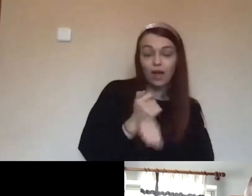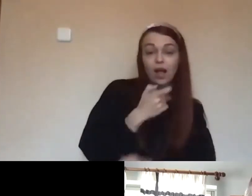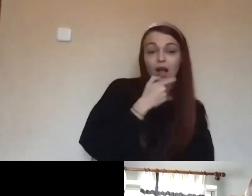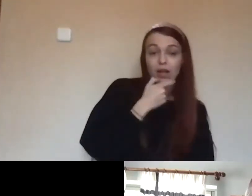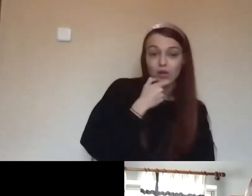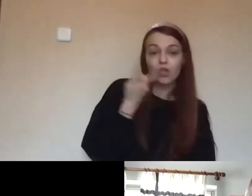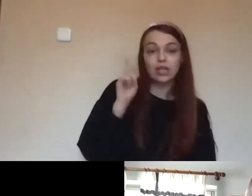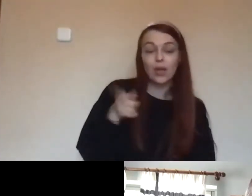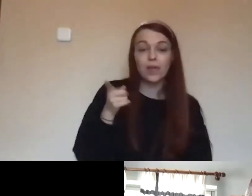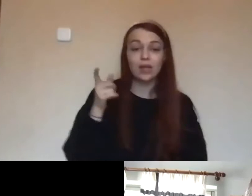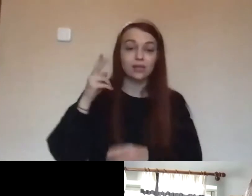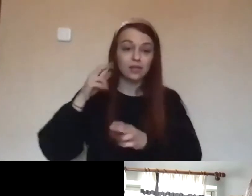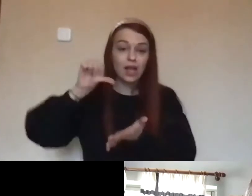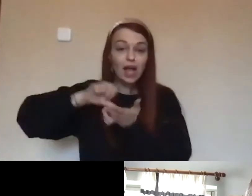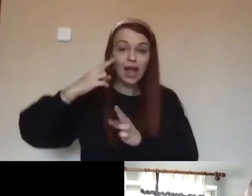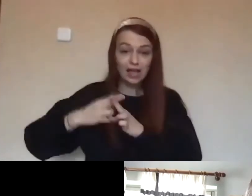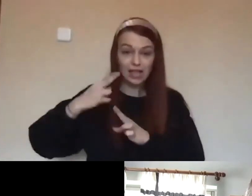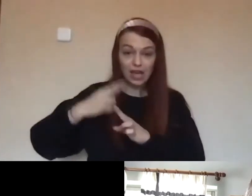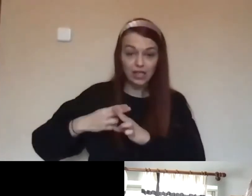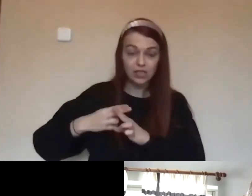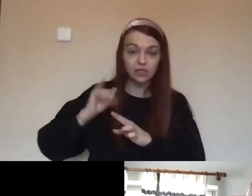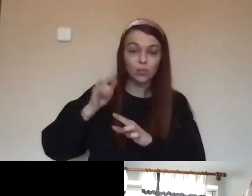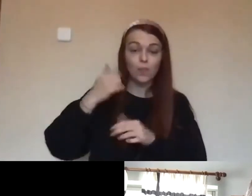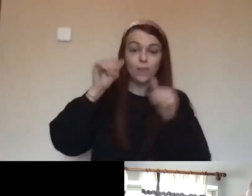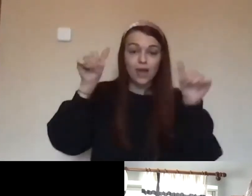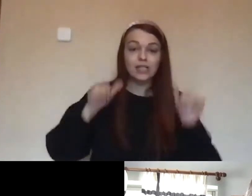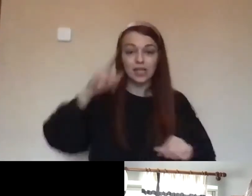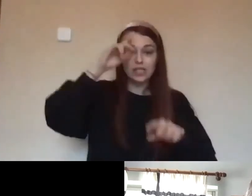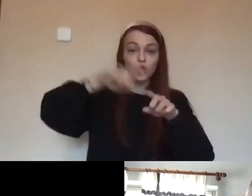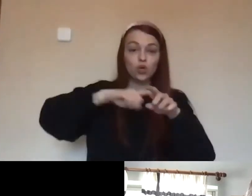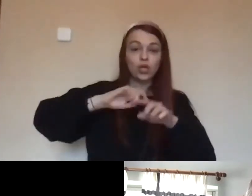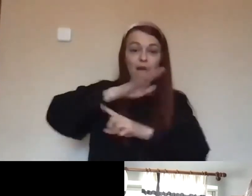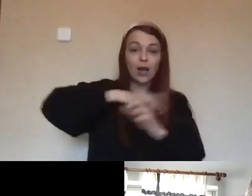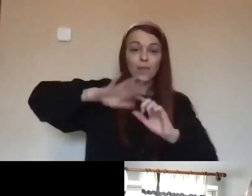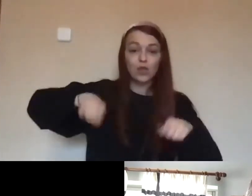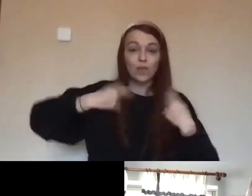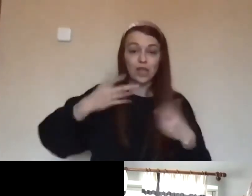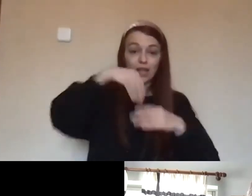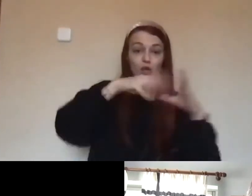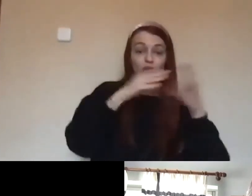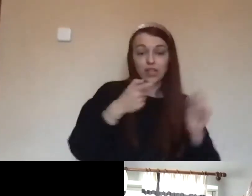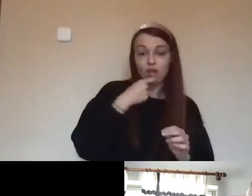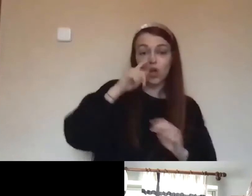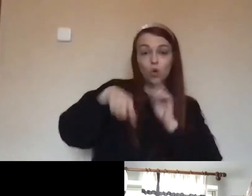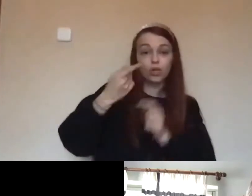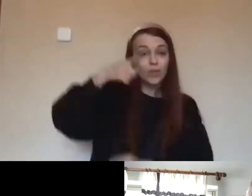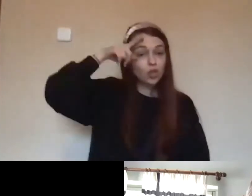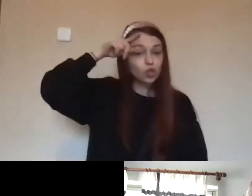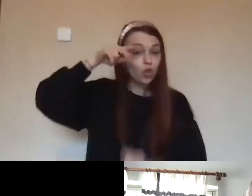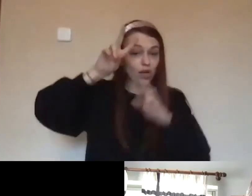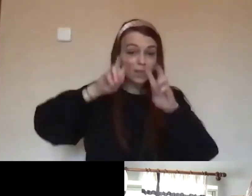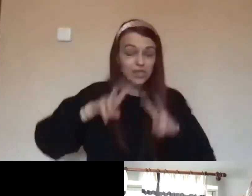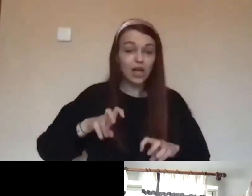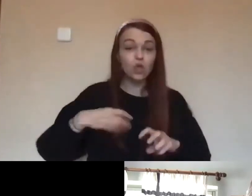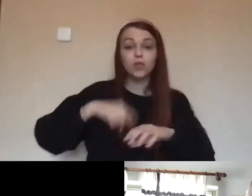y Atenas. Tiene un máster en psicología medioambiental por la Universidad de Surrey en el Reino Unido. Se doctoró en investigación mientras